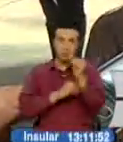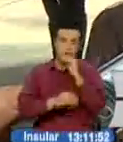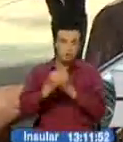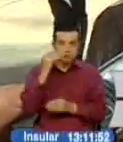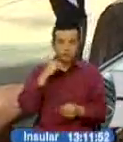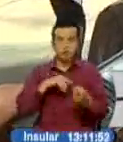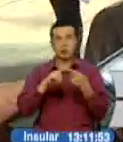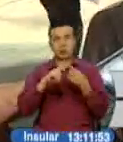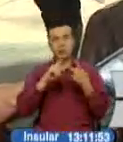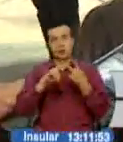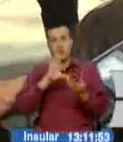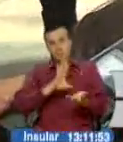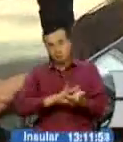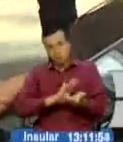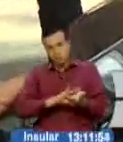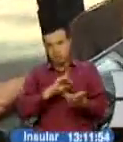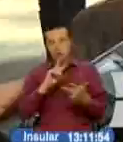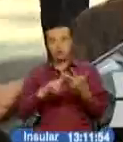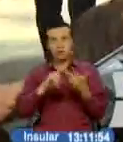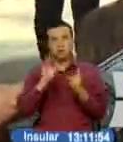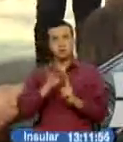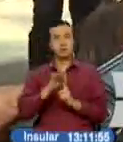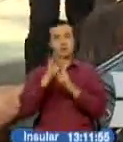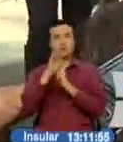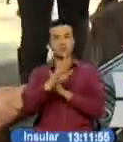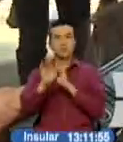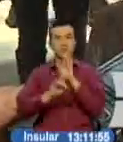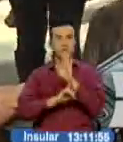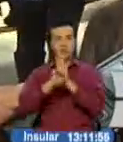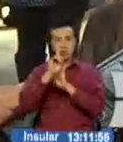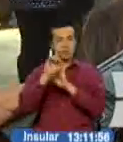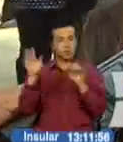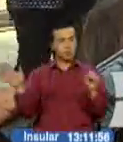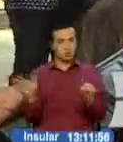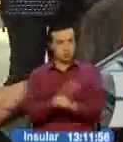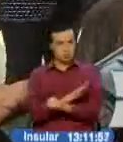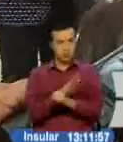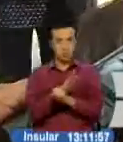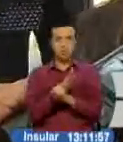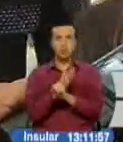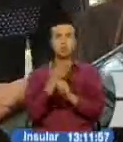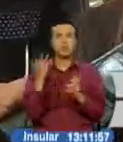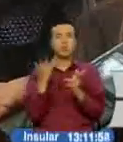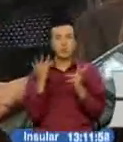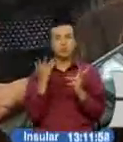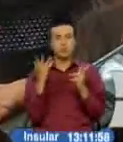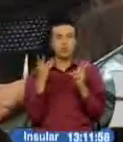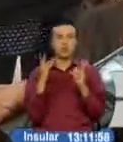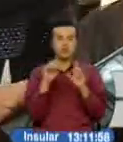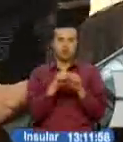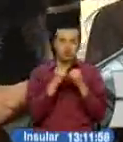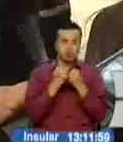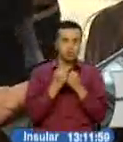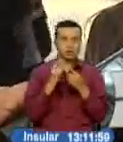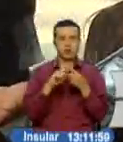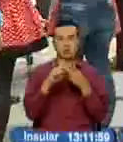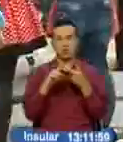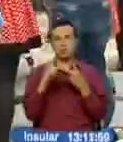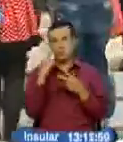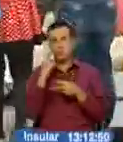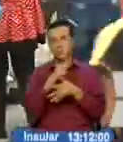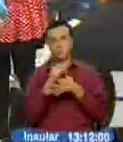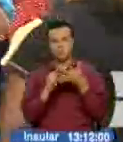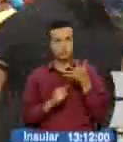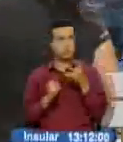nutricional, médica y especialmente desde su desarrollo integral, tanto el físico, el social y el cognitivo.